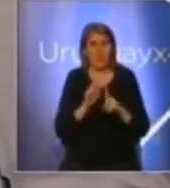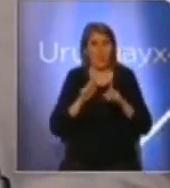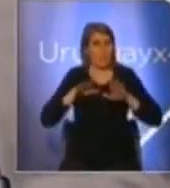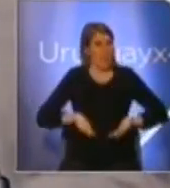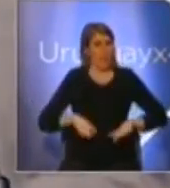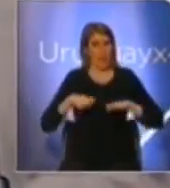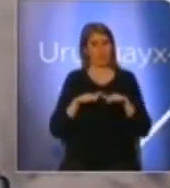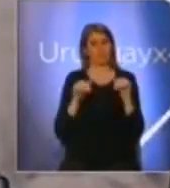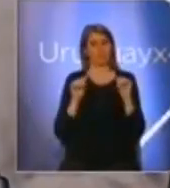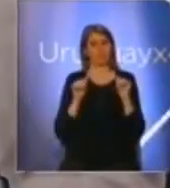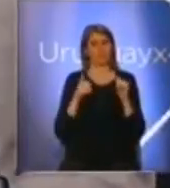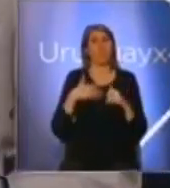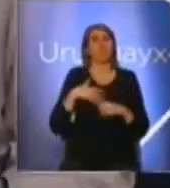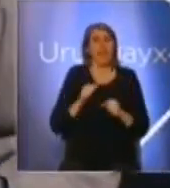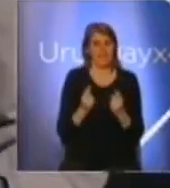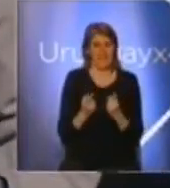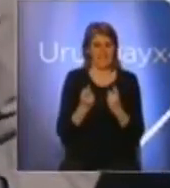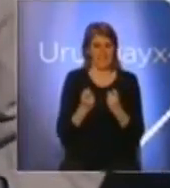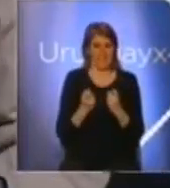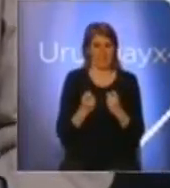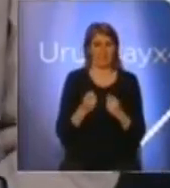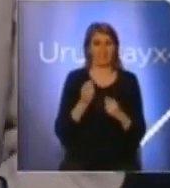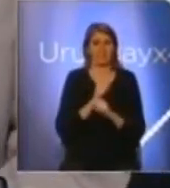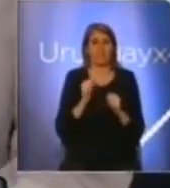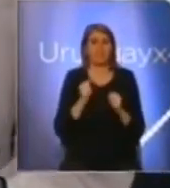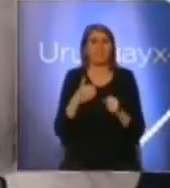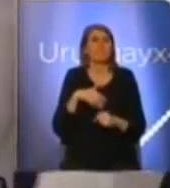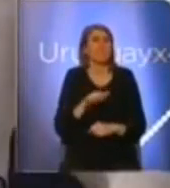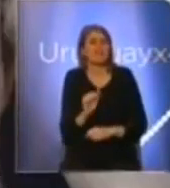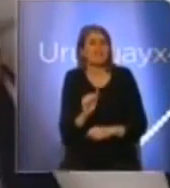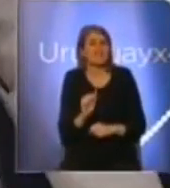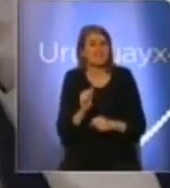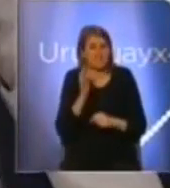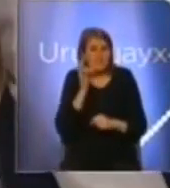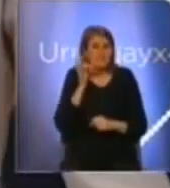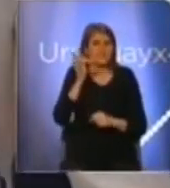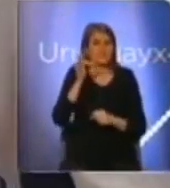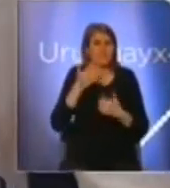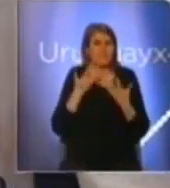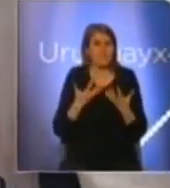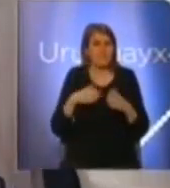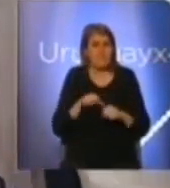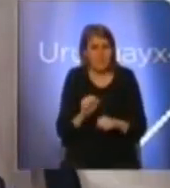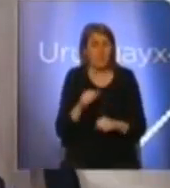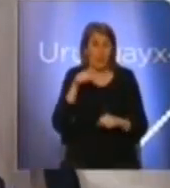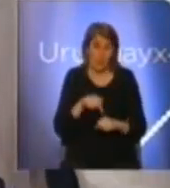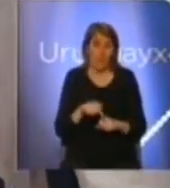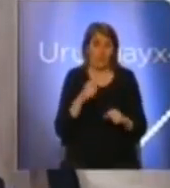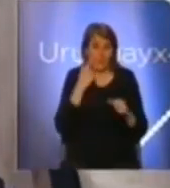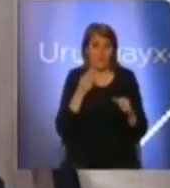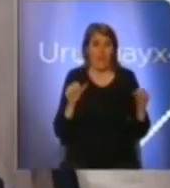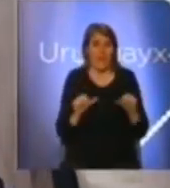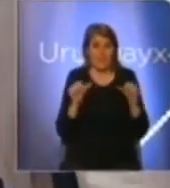que va por más. A ese más por el que vamos, dedicaremos la serie de